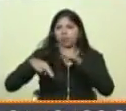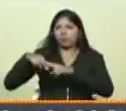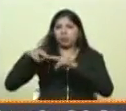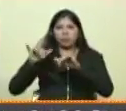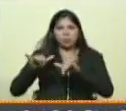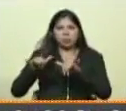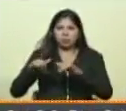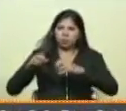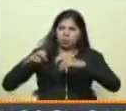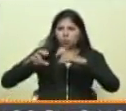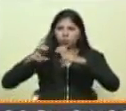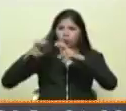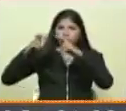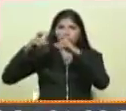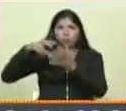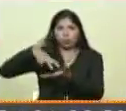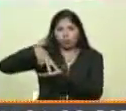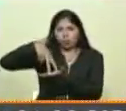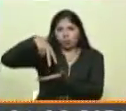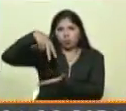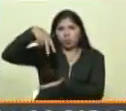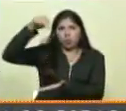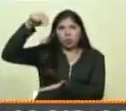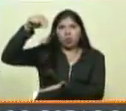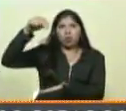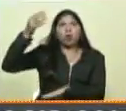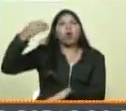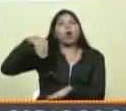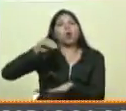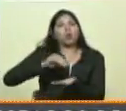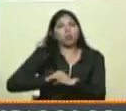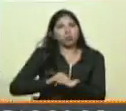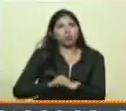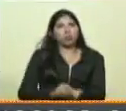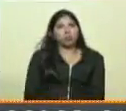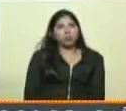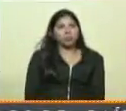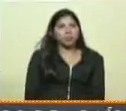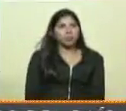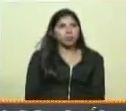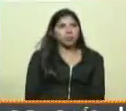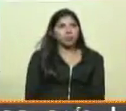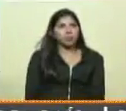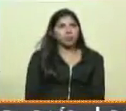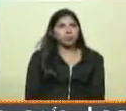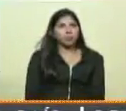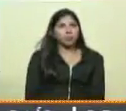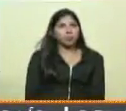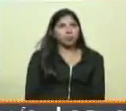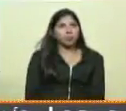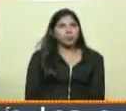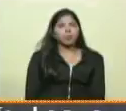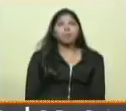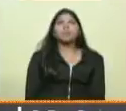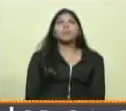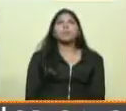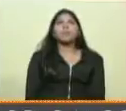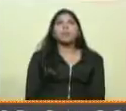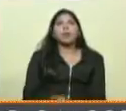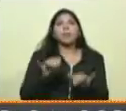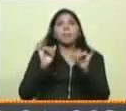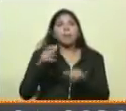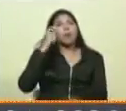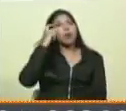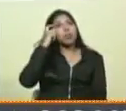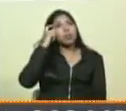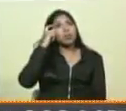levantaron la torre y hoy tenemos 30 megavatios más. Estando Ese día aquí que estuvimos con el ministro Reverol, hicimos